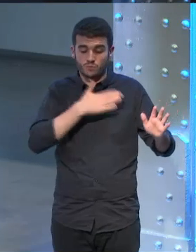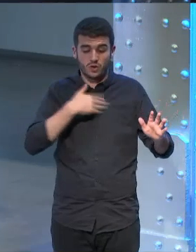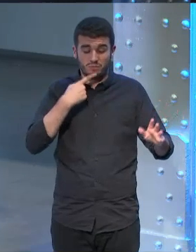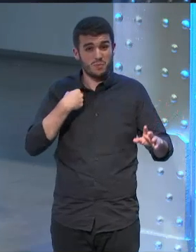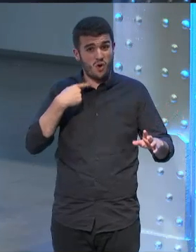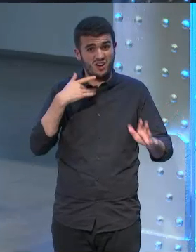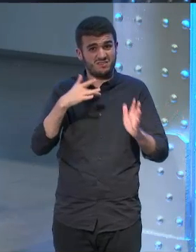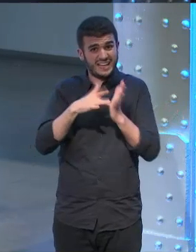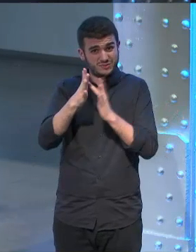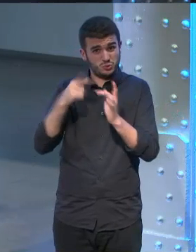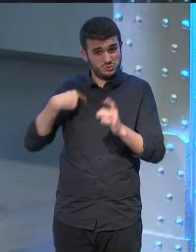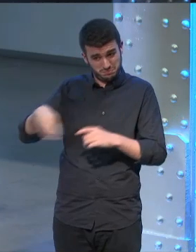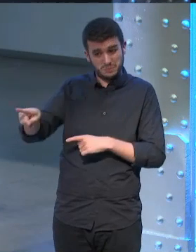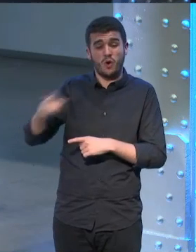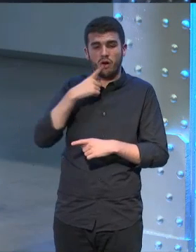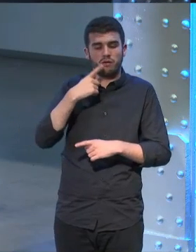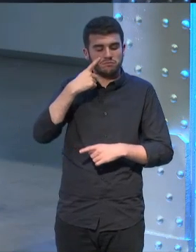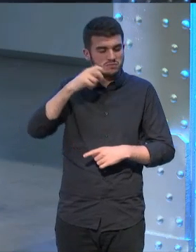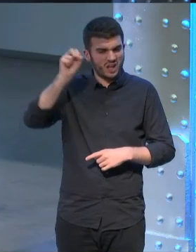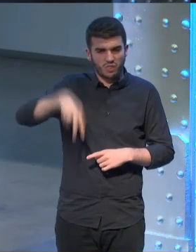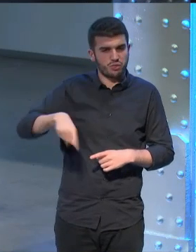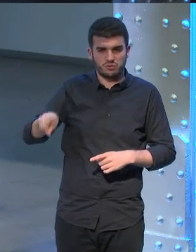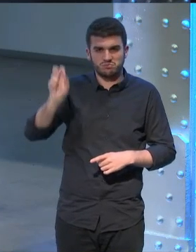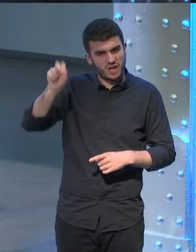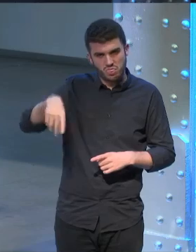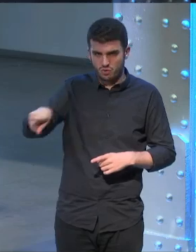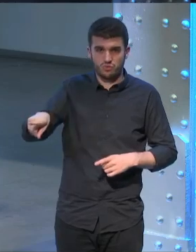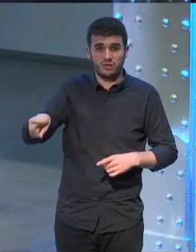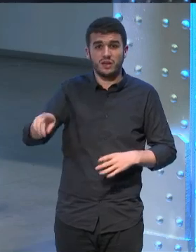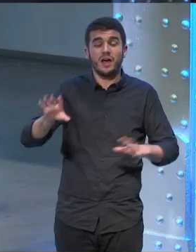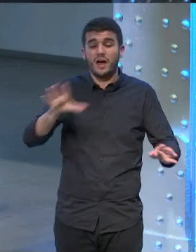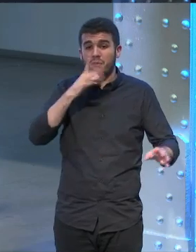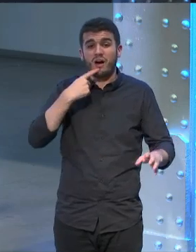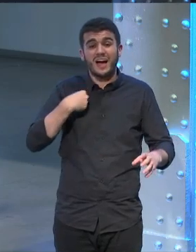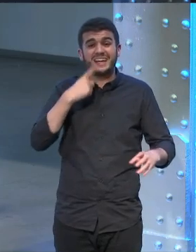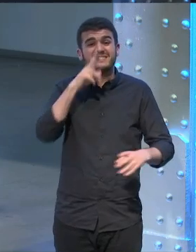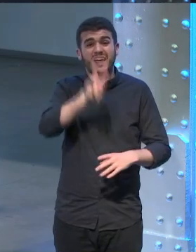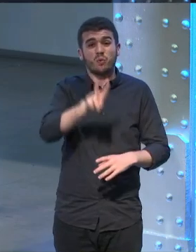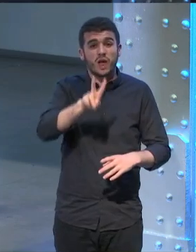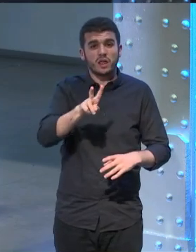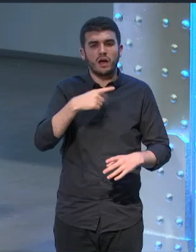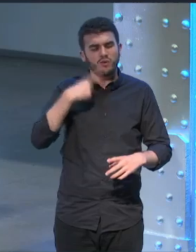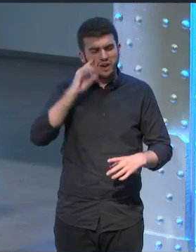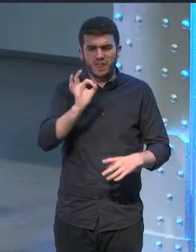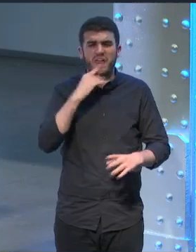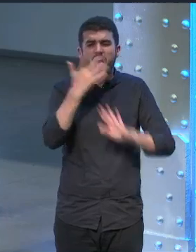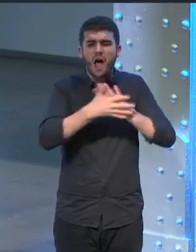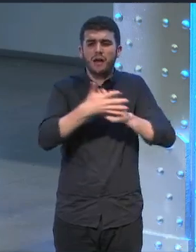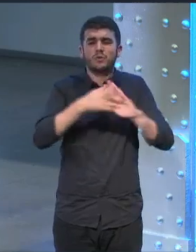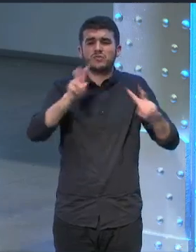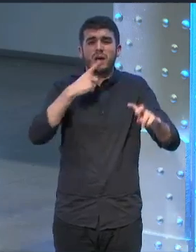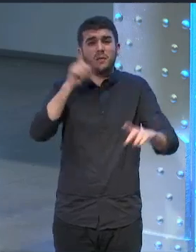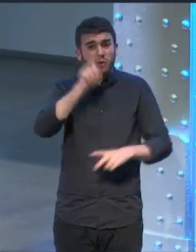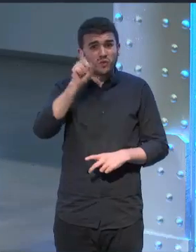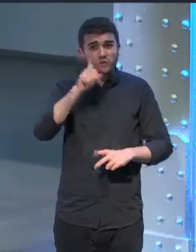sentido tiene toda la razón, y en la educación secundaria muchas veces a mí me parece muy injusto cuando hablamos, ¿no?, del profesorado,